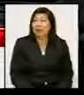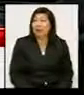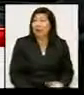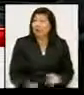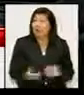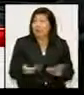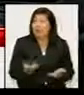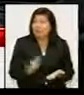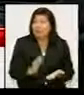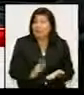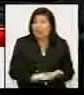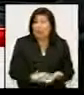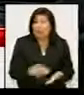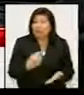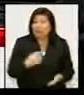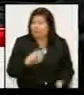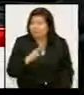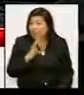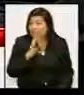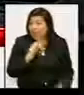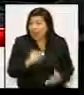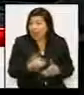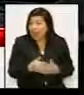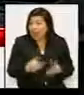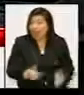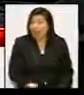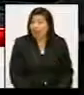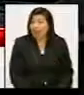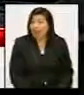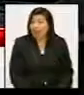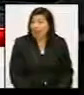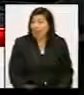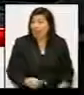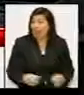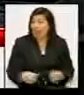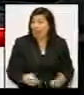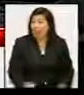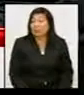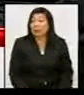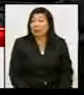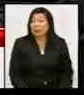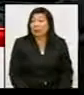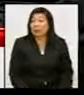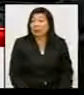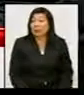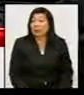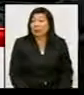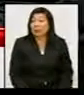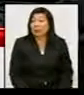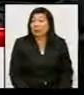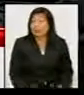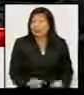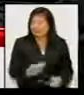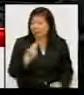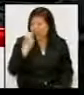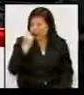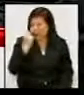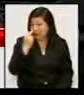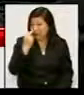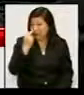tenido que pasar y esos comentarios que antes eran dispersos, que eran tal vez muy extraños,